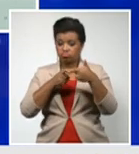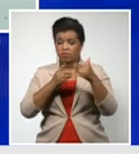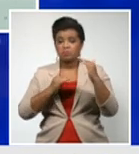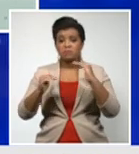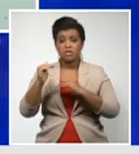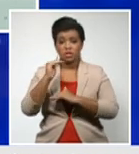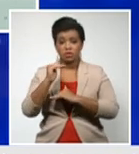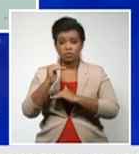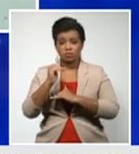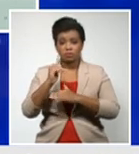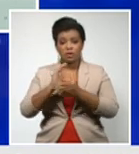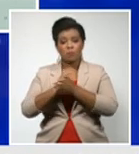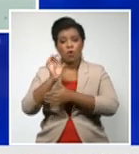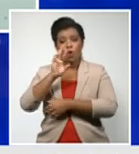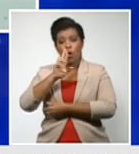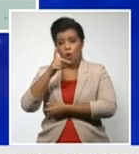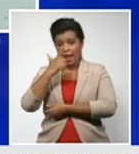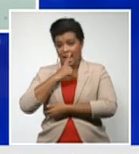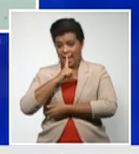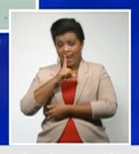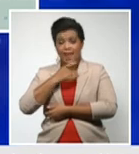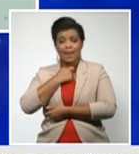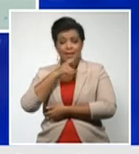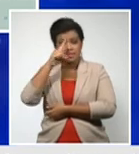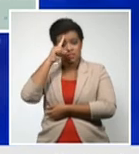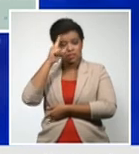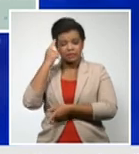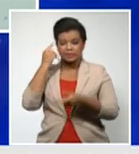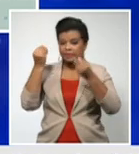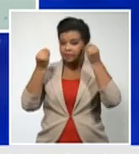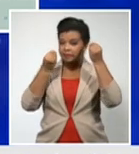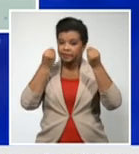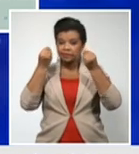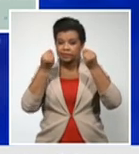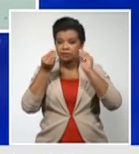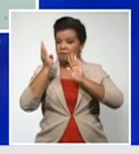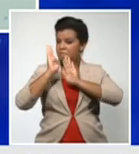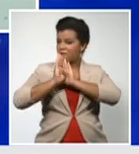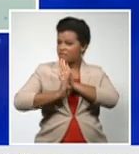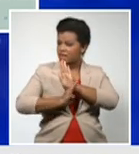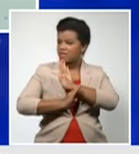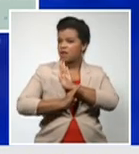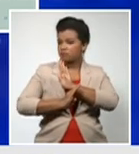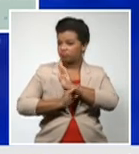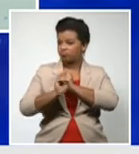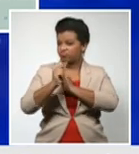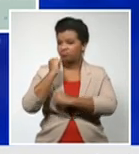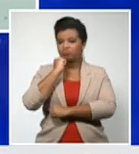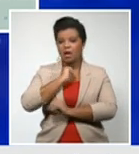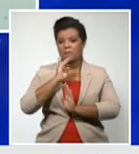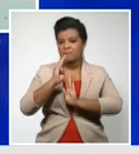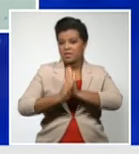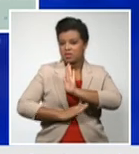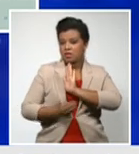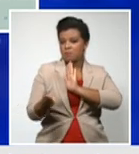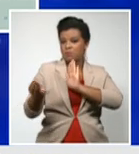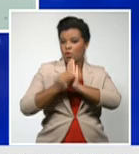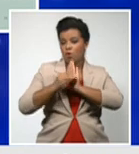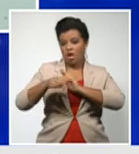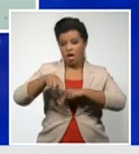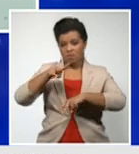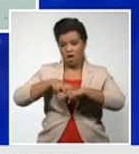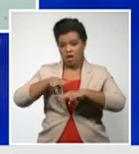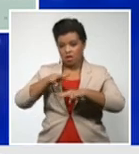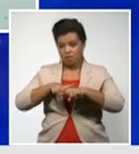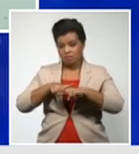Morales, pues se analizaron más medidas a aplicarse en La Habana en